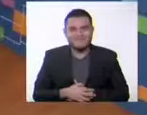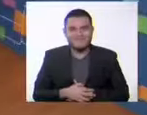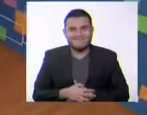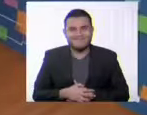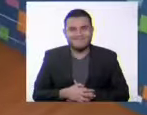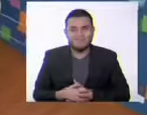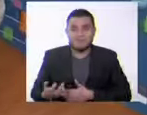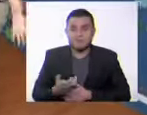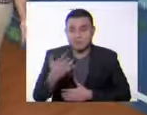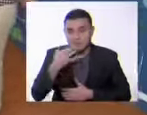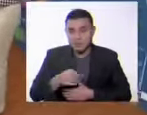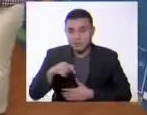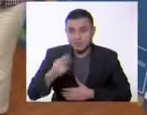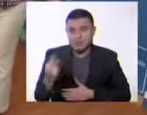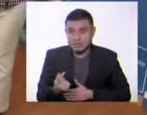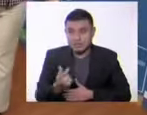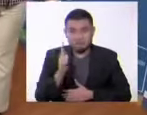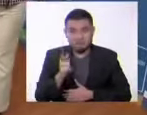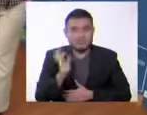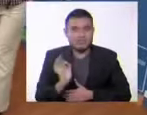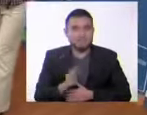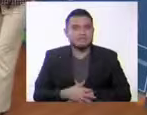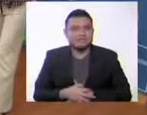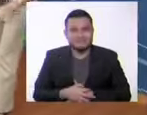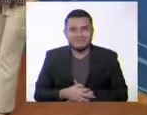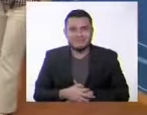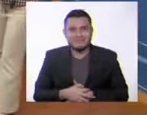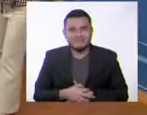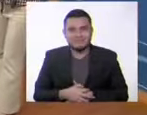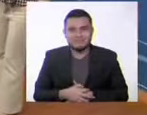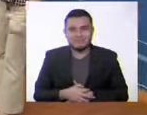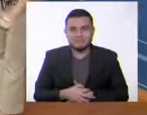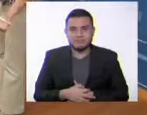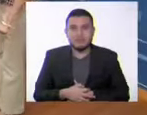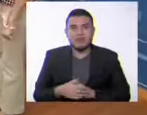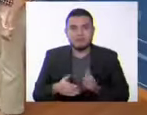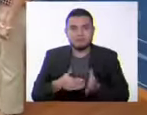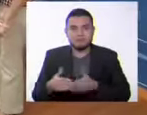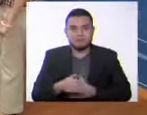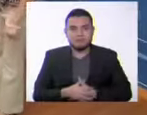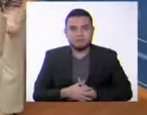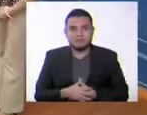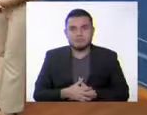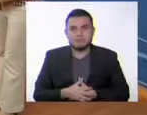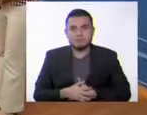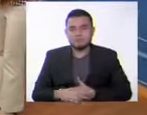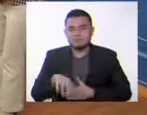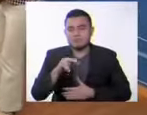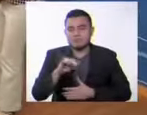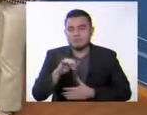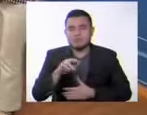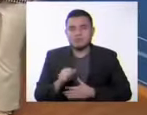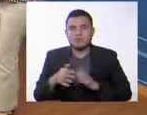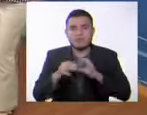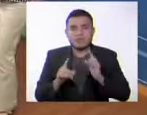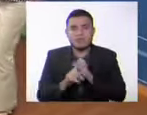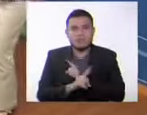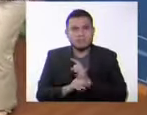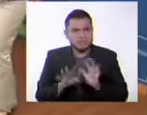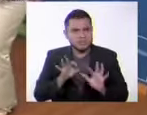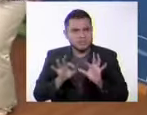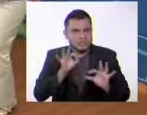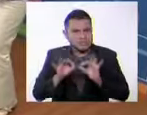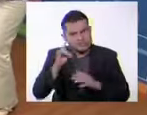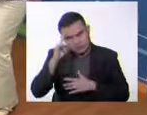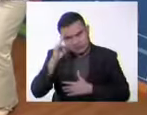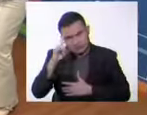¿estás lista, Mayra? Estamos listos, Luis. Comencemos. Bueno, vamos a empezar. Noción de cambio. ¿Alguna vez, Mayra, tú